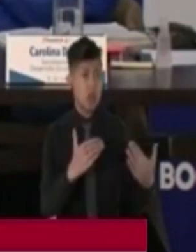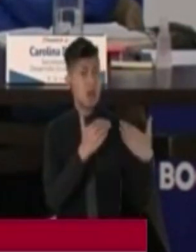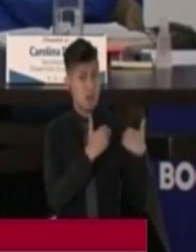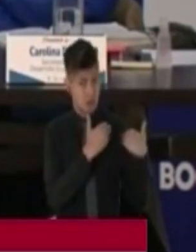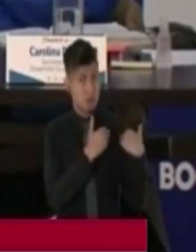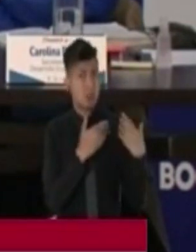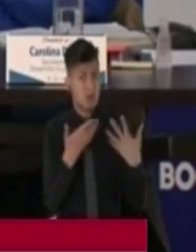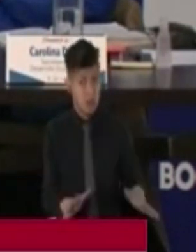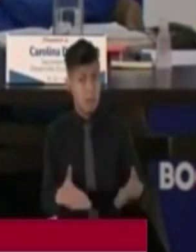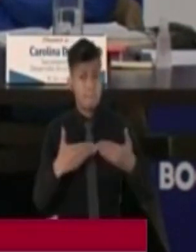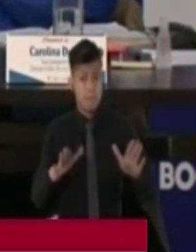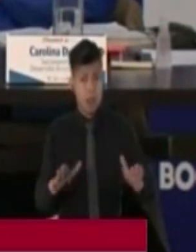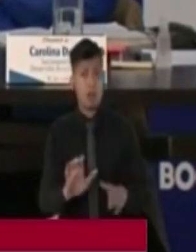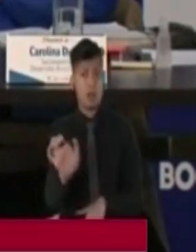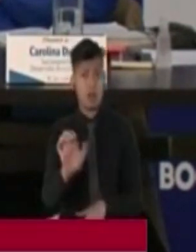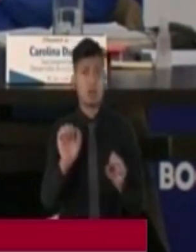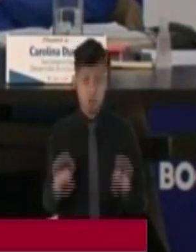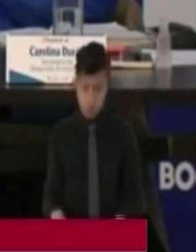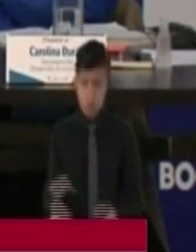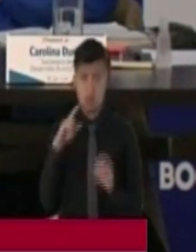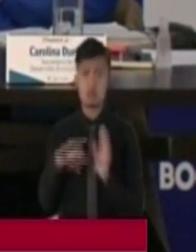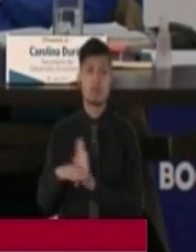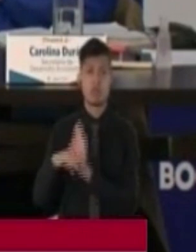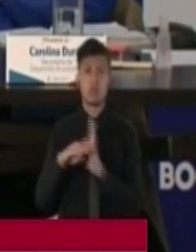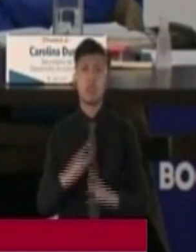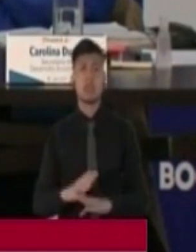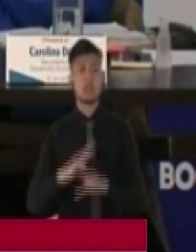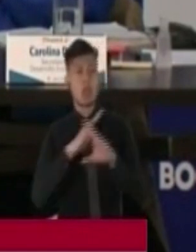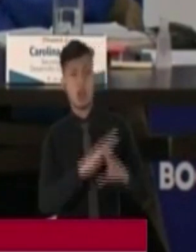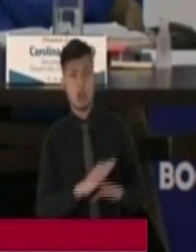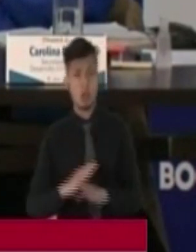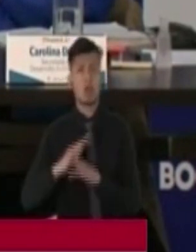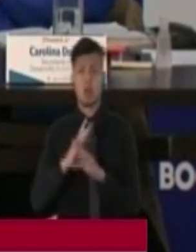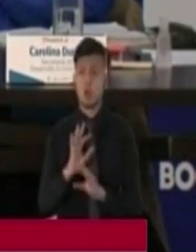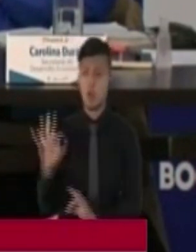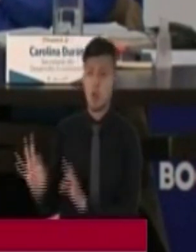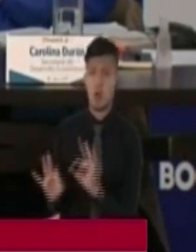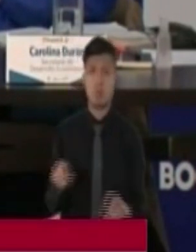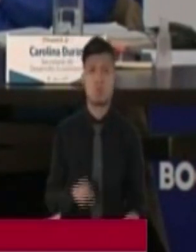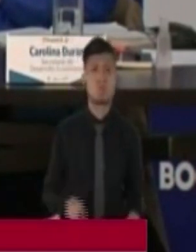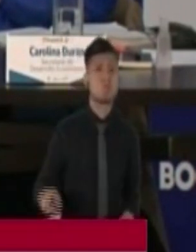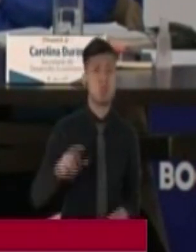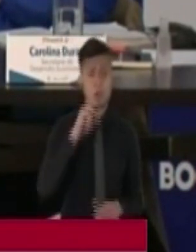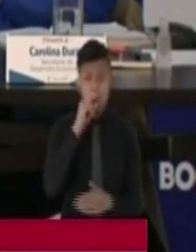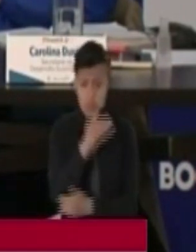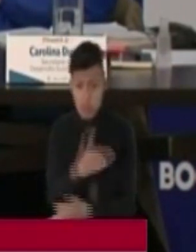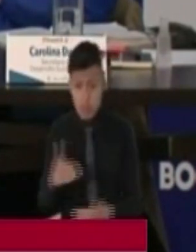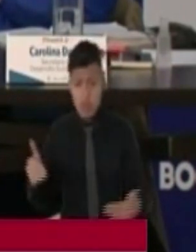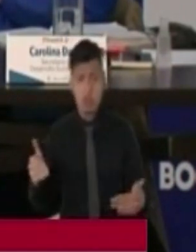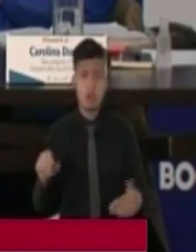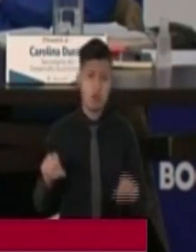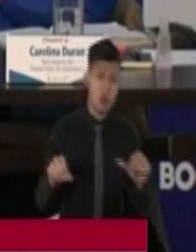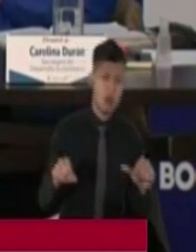responsablemente para hacerlo con todos los estándares de bioseguridad que cuiden de la mejor manera a los niños, niñas,